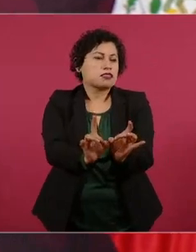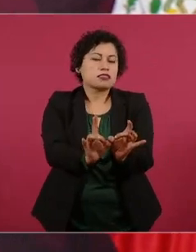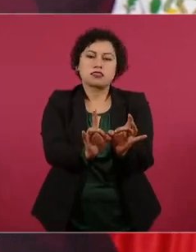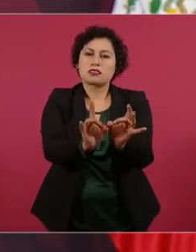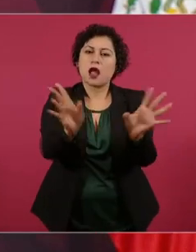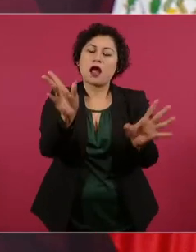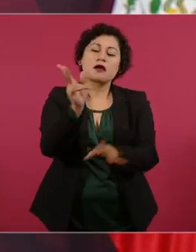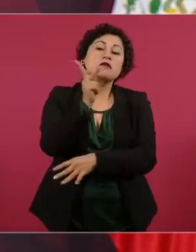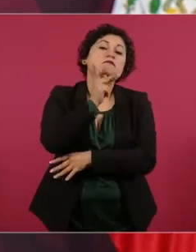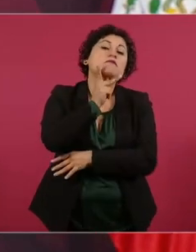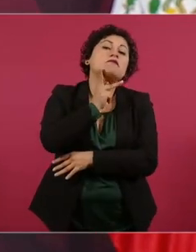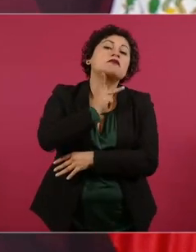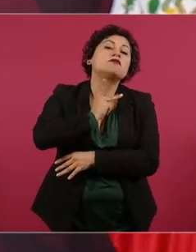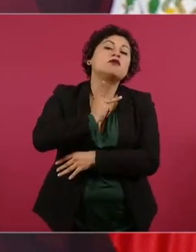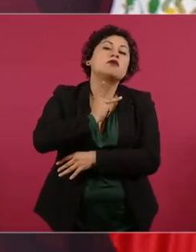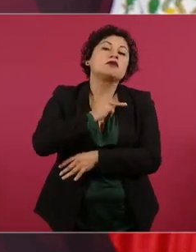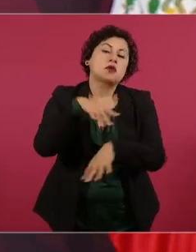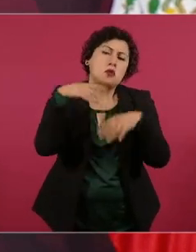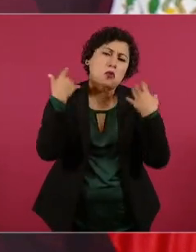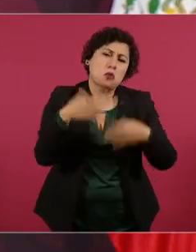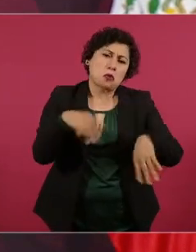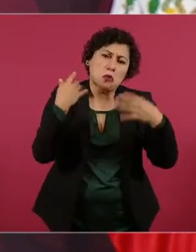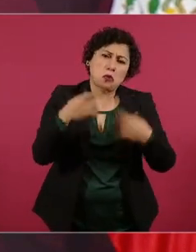se va el precio del petróleo a